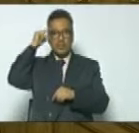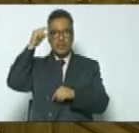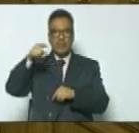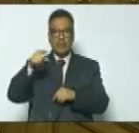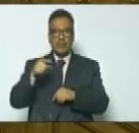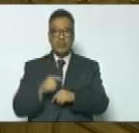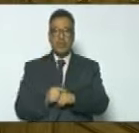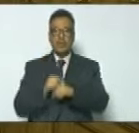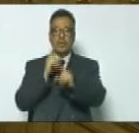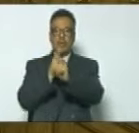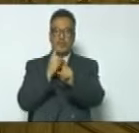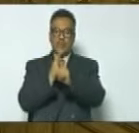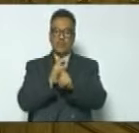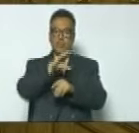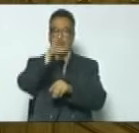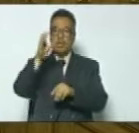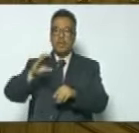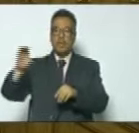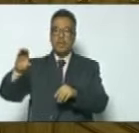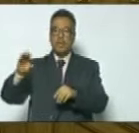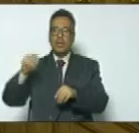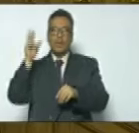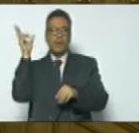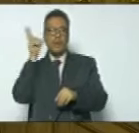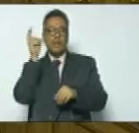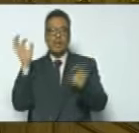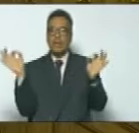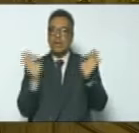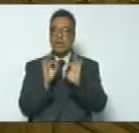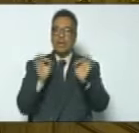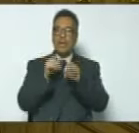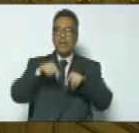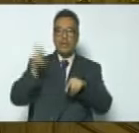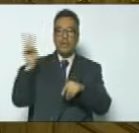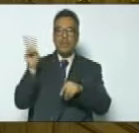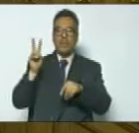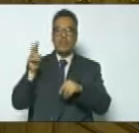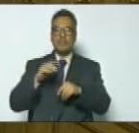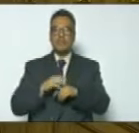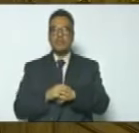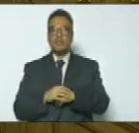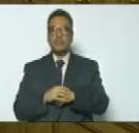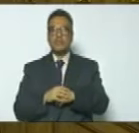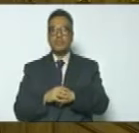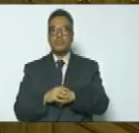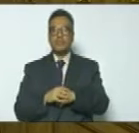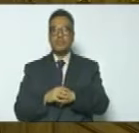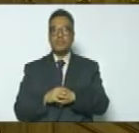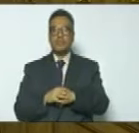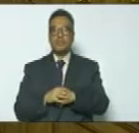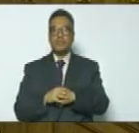la Serie del Caribe, uno no escuchaba nada sino Venezuela.